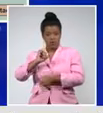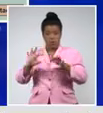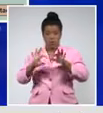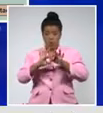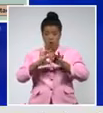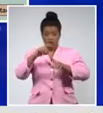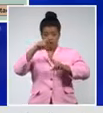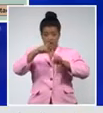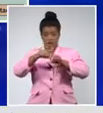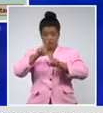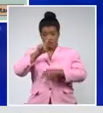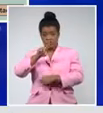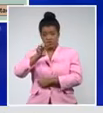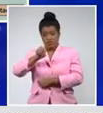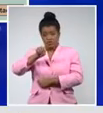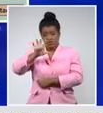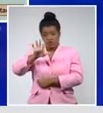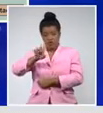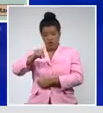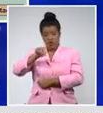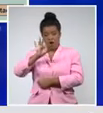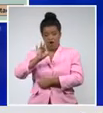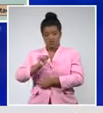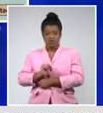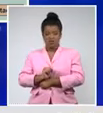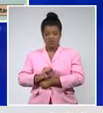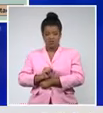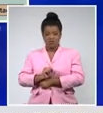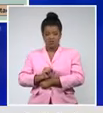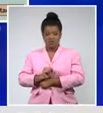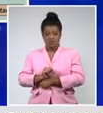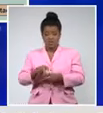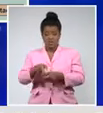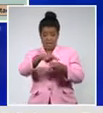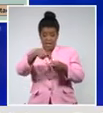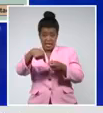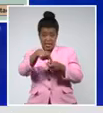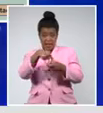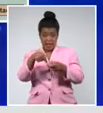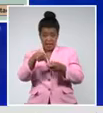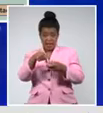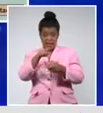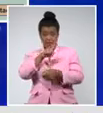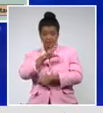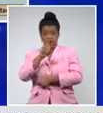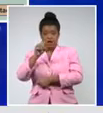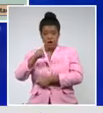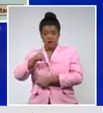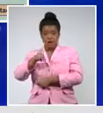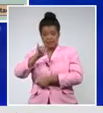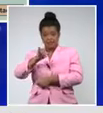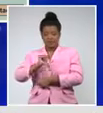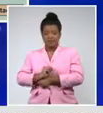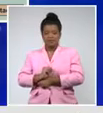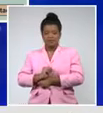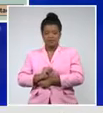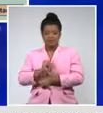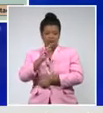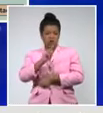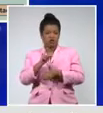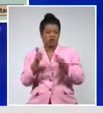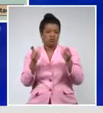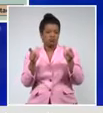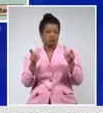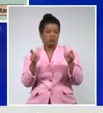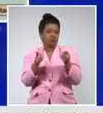con 105,8 y el municipio especial con 100,6 disminuyen sus tasas